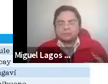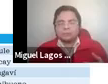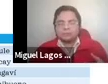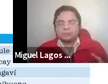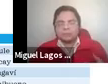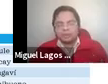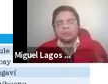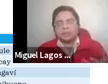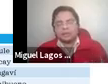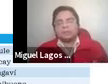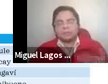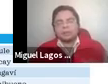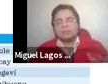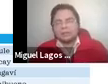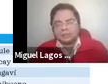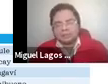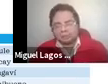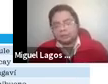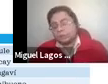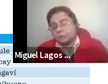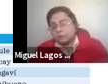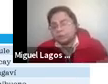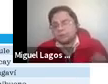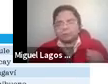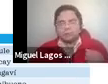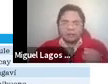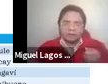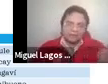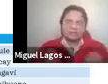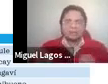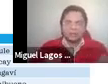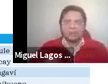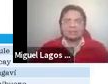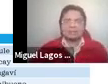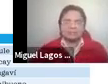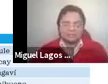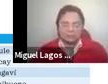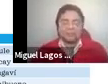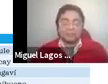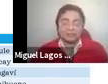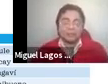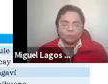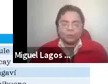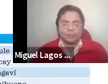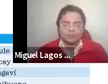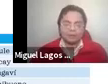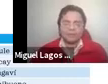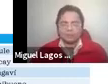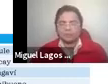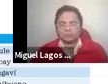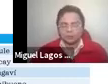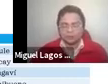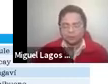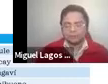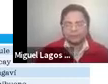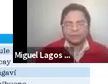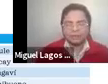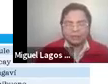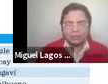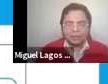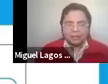Aguas versus el agua que realmente administran? Porque ellos finalmente son los que abren y cierran mangueras, o abren y cierran compuertas de la Organización de Usuarios